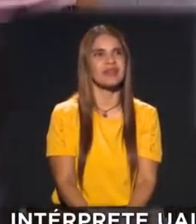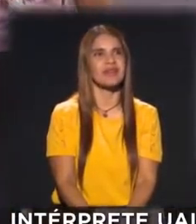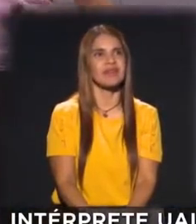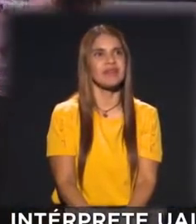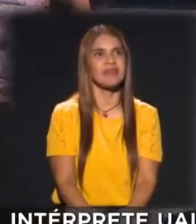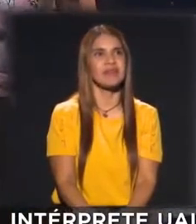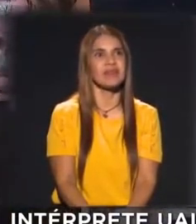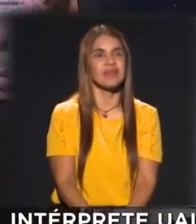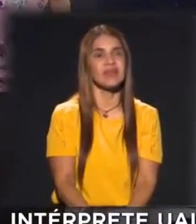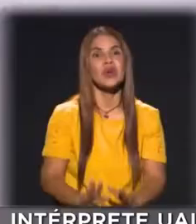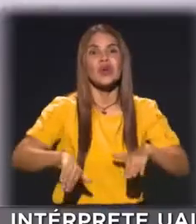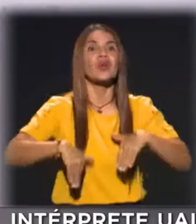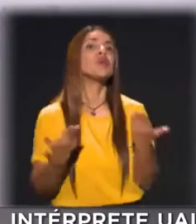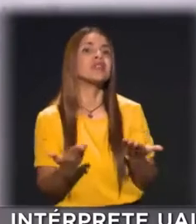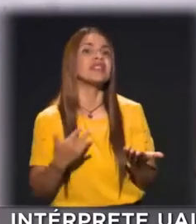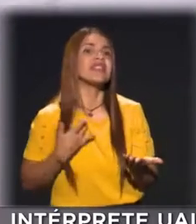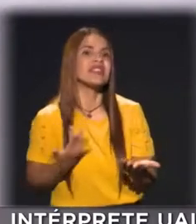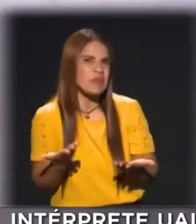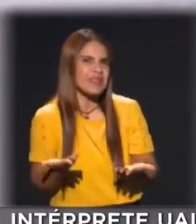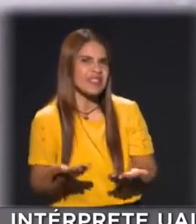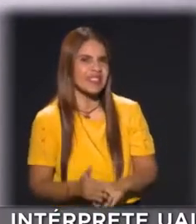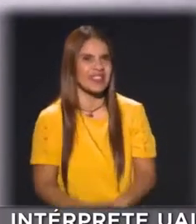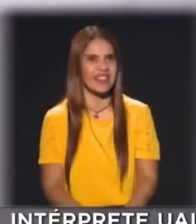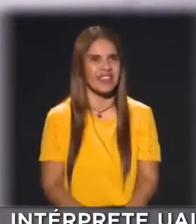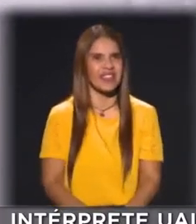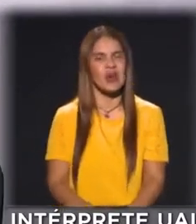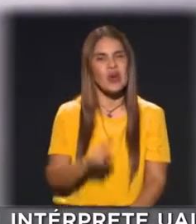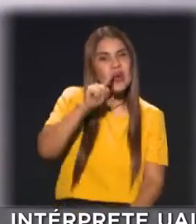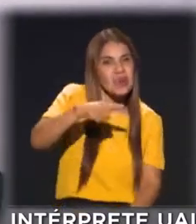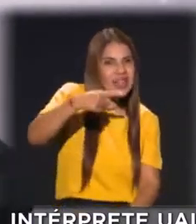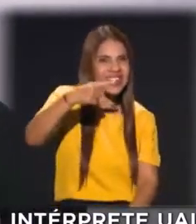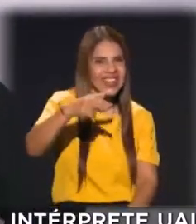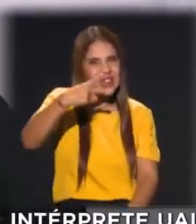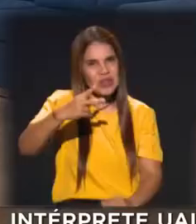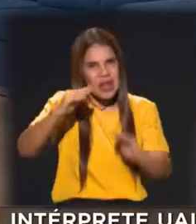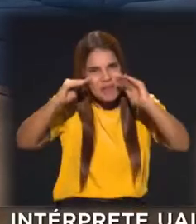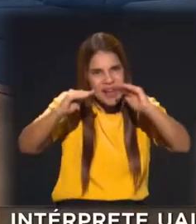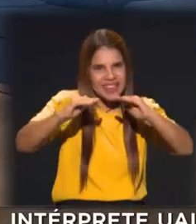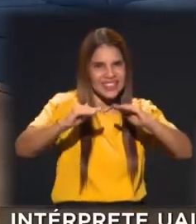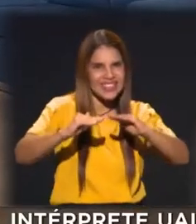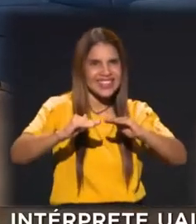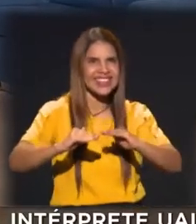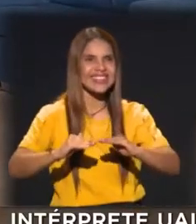¿Cómo está? ¿No está pegada la cintura? Vamos hasta abajo. Vamos a ver, vamos a ver. Una, dos, tres.